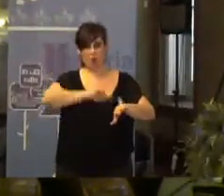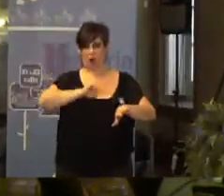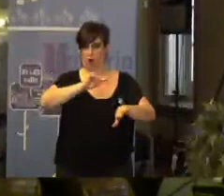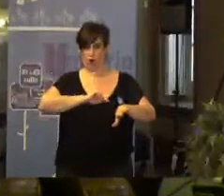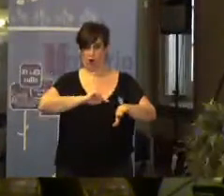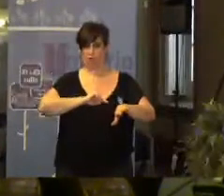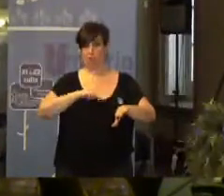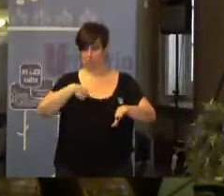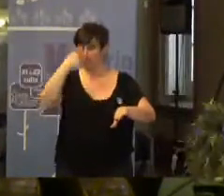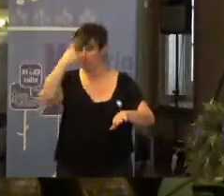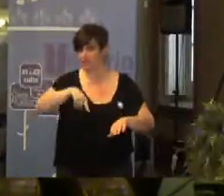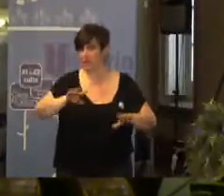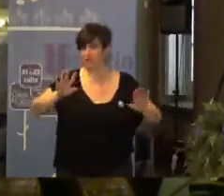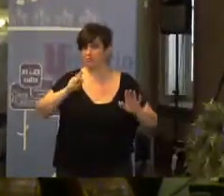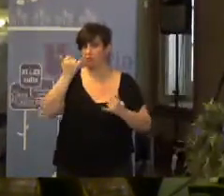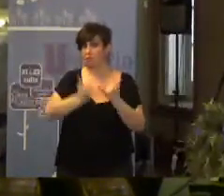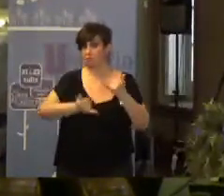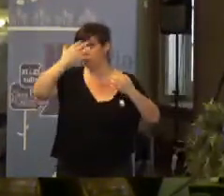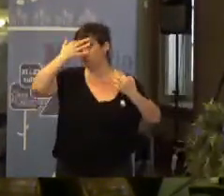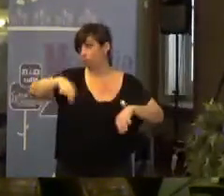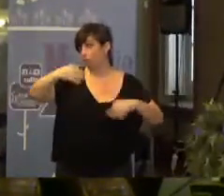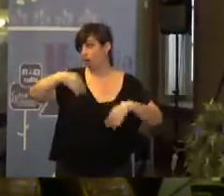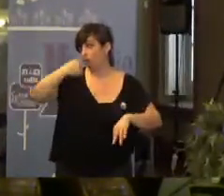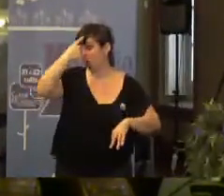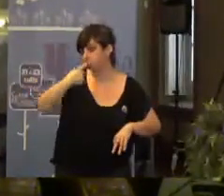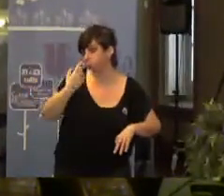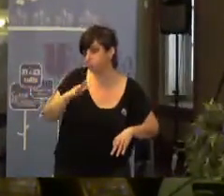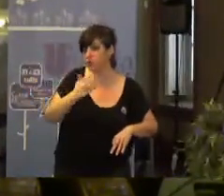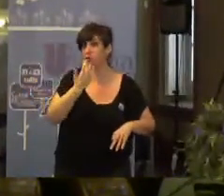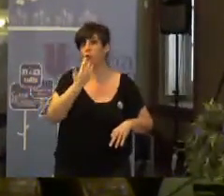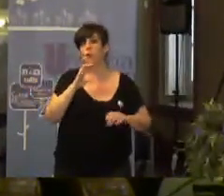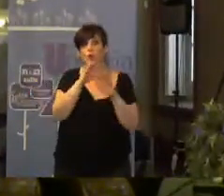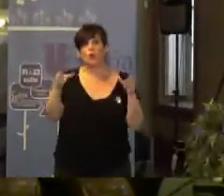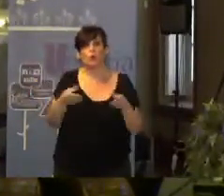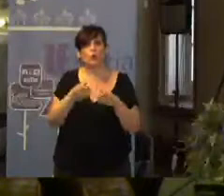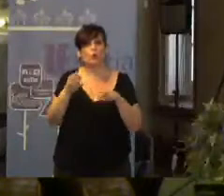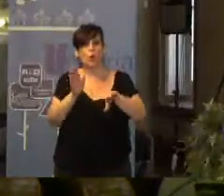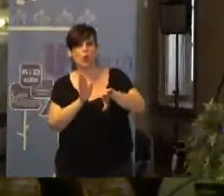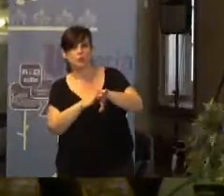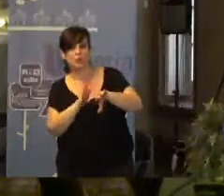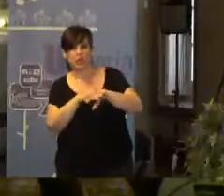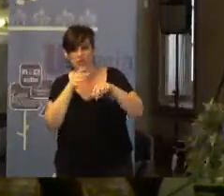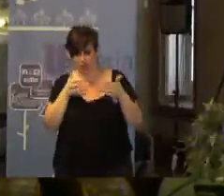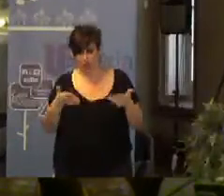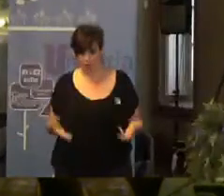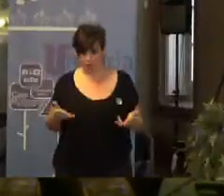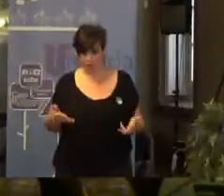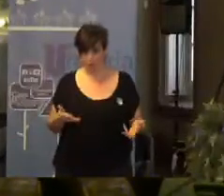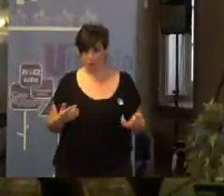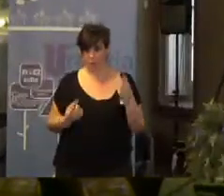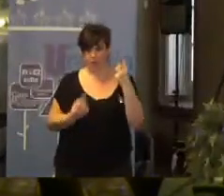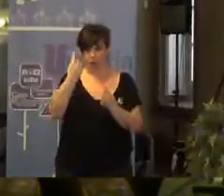actúan como se non soubesen que ningún dos partidos que hai neste momento de esquerdas no Parlamento está en condicións de gobernar